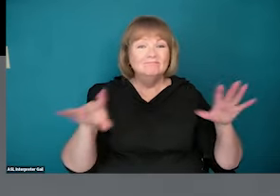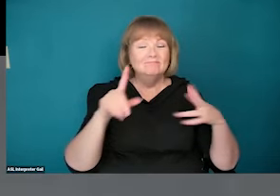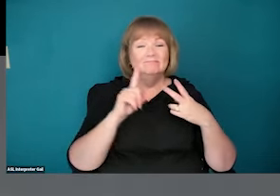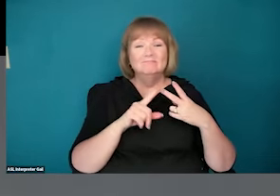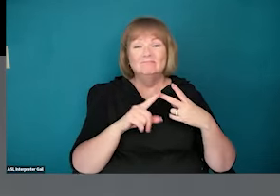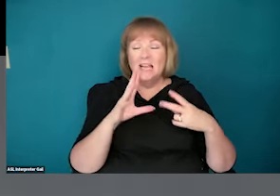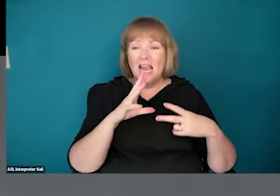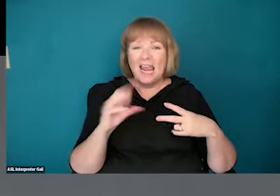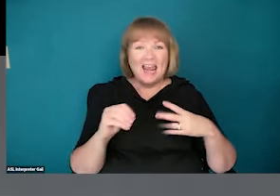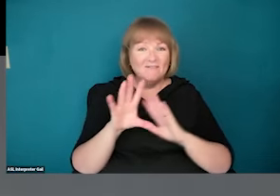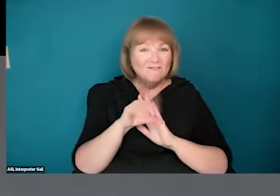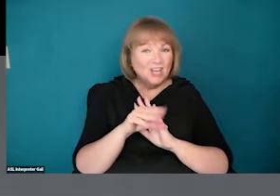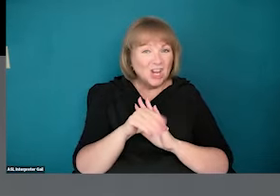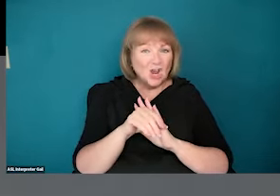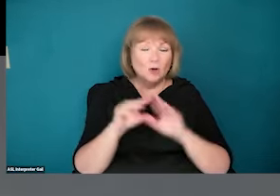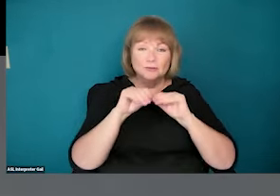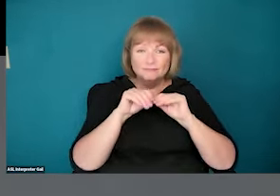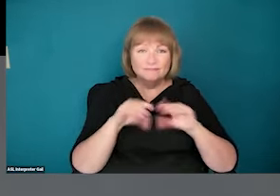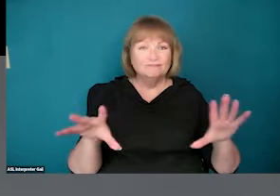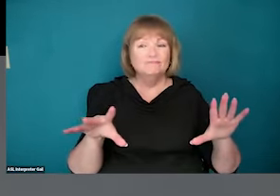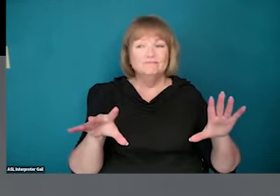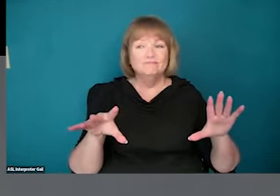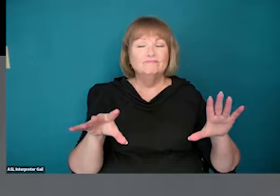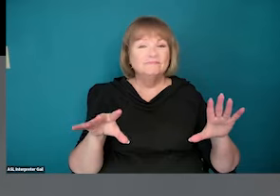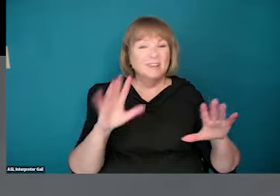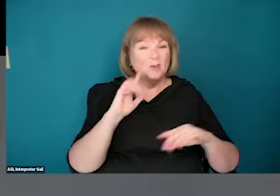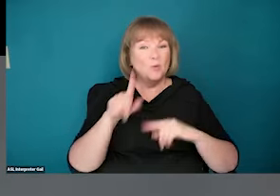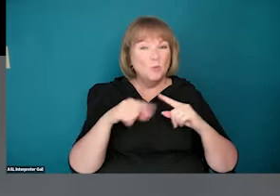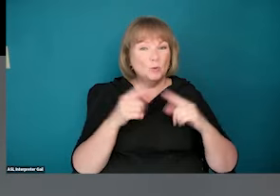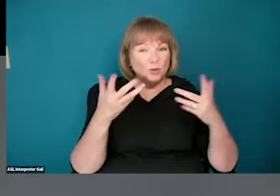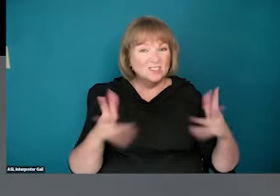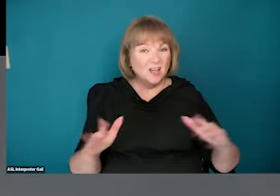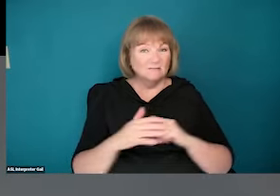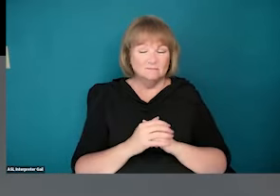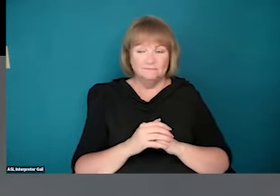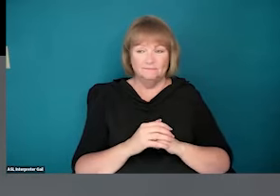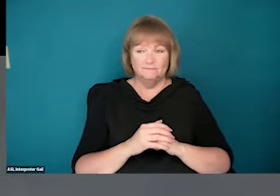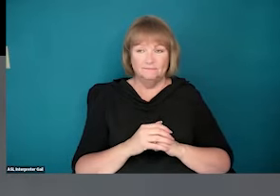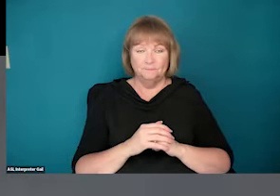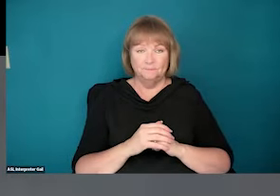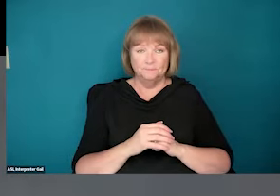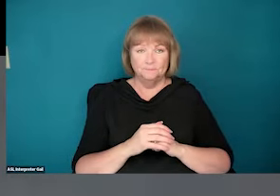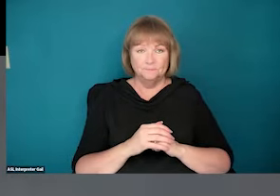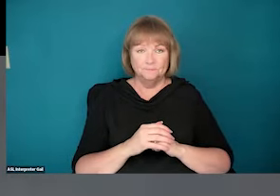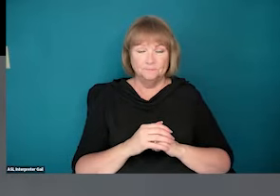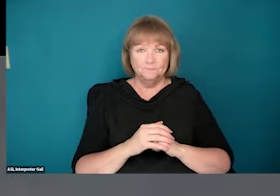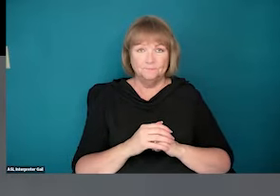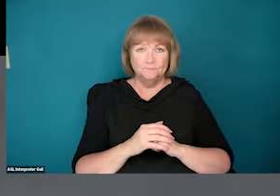vamos a compartir las filminas y los videos después con todo el mundo,